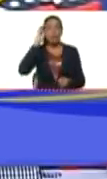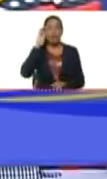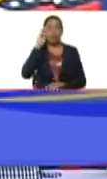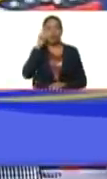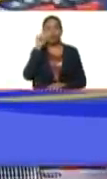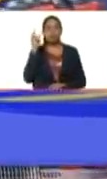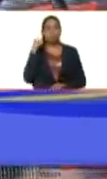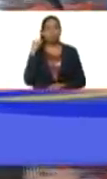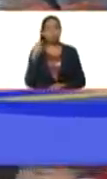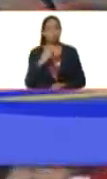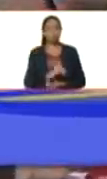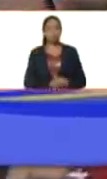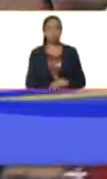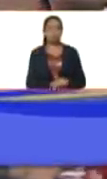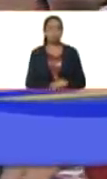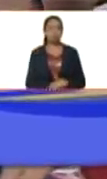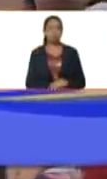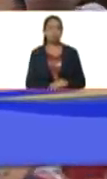maestras.